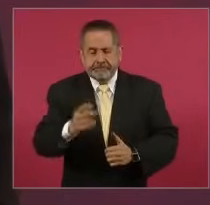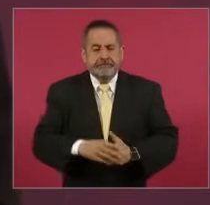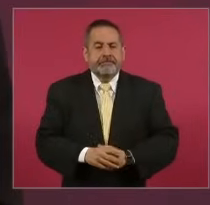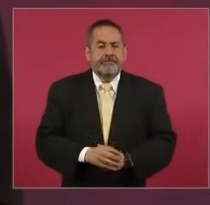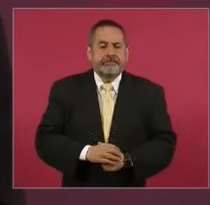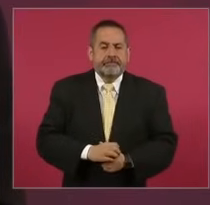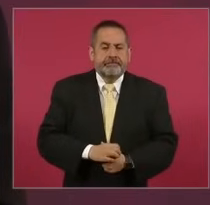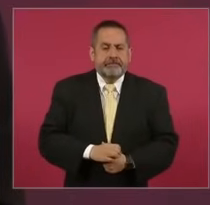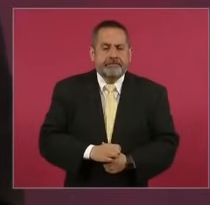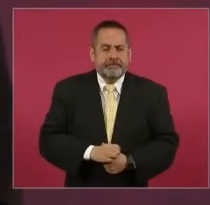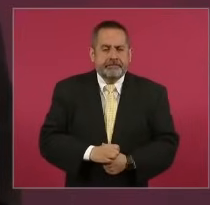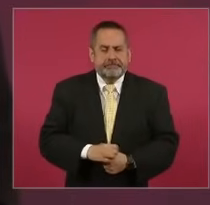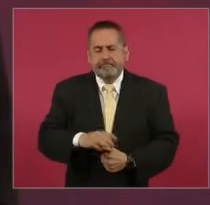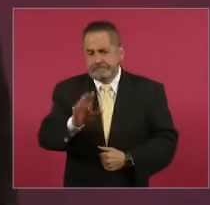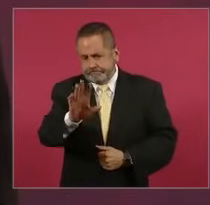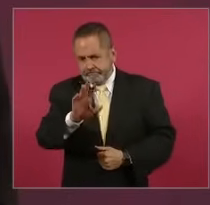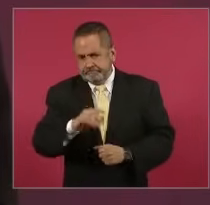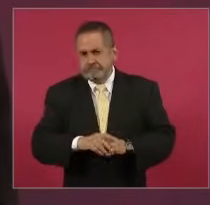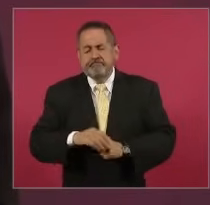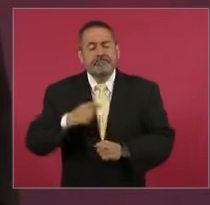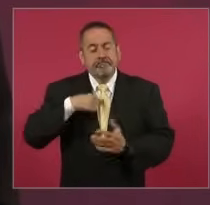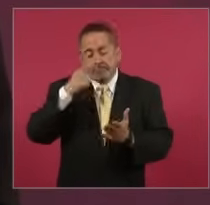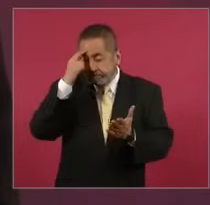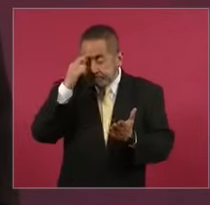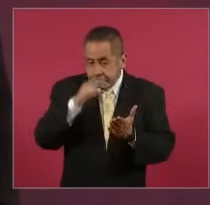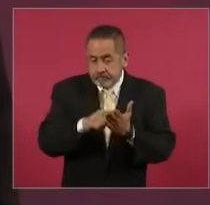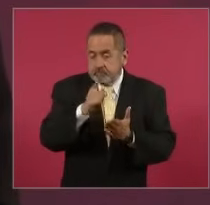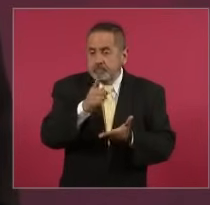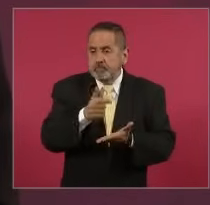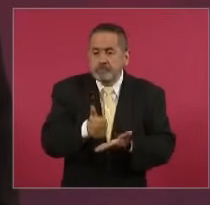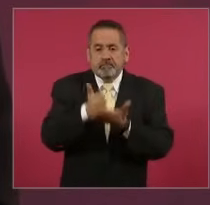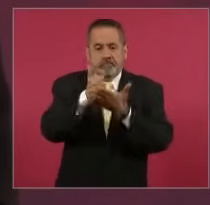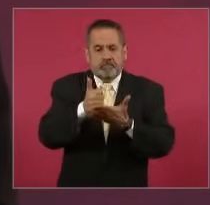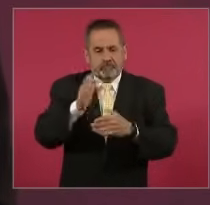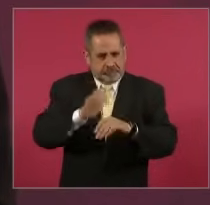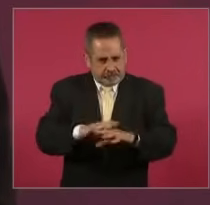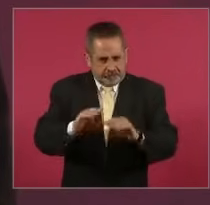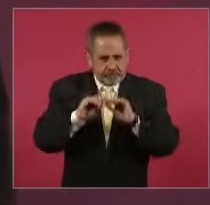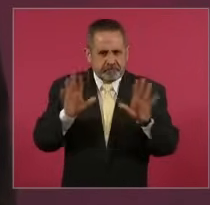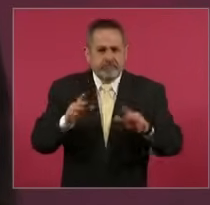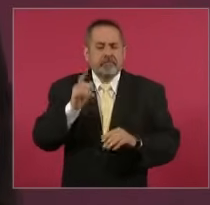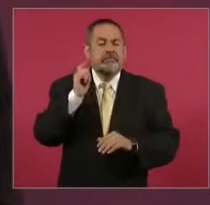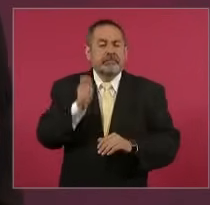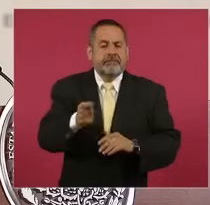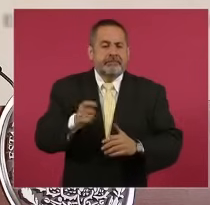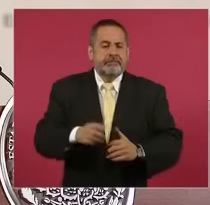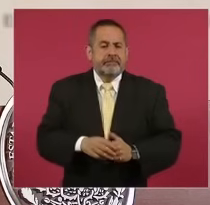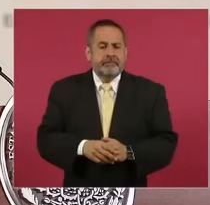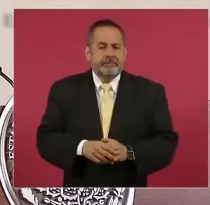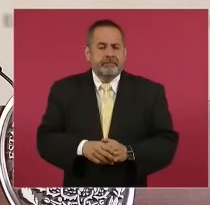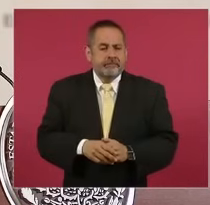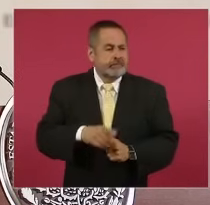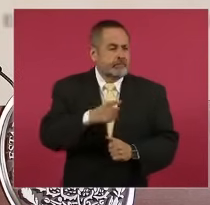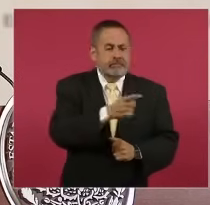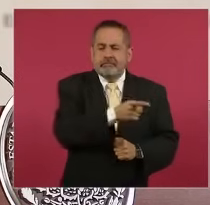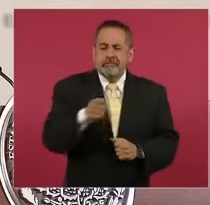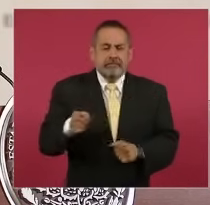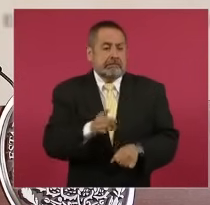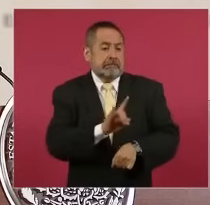creo que ayuda mucho el que se termine con la